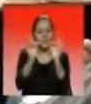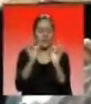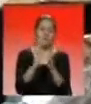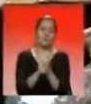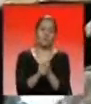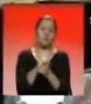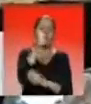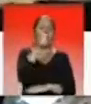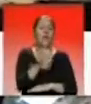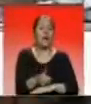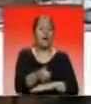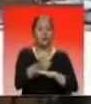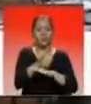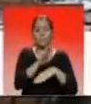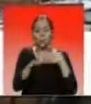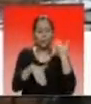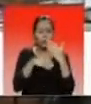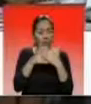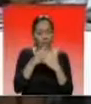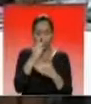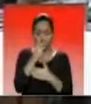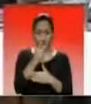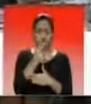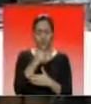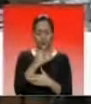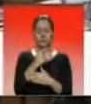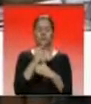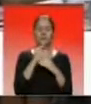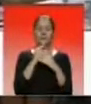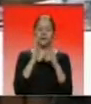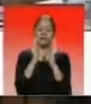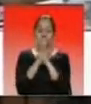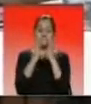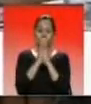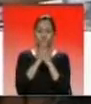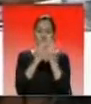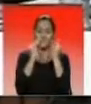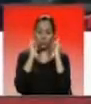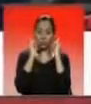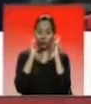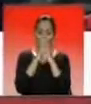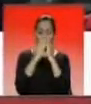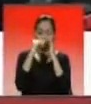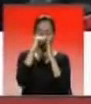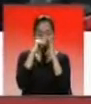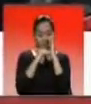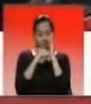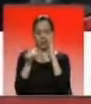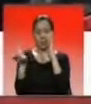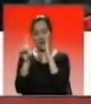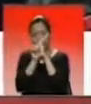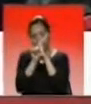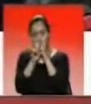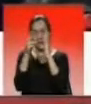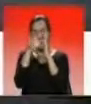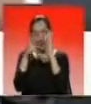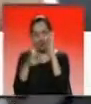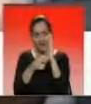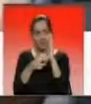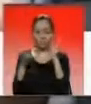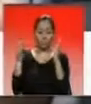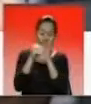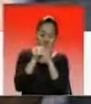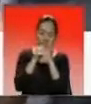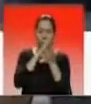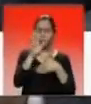autoridades, este instructivo, además del texto en el que también está la Ley Orgánica del Agua y el reglamento para su aplicación, es